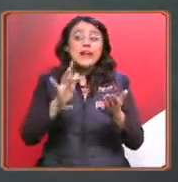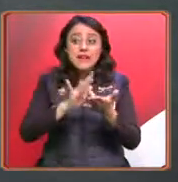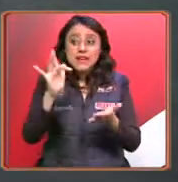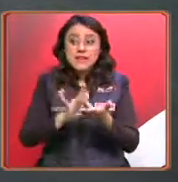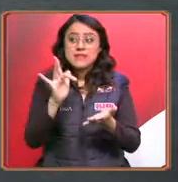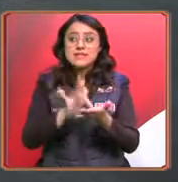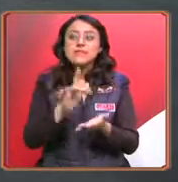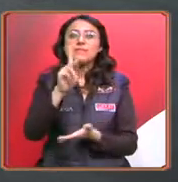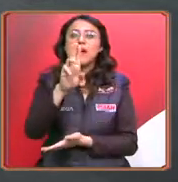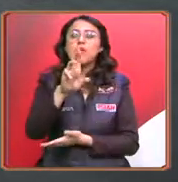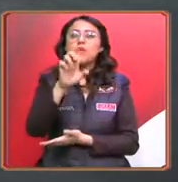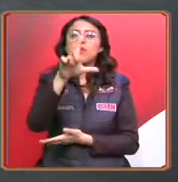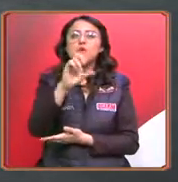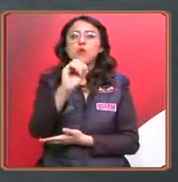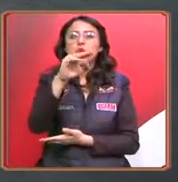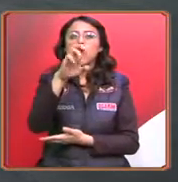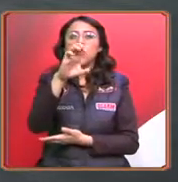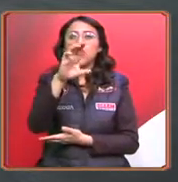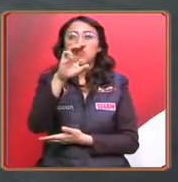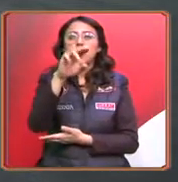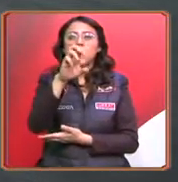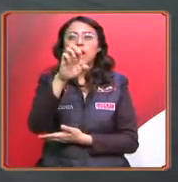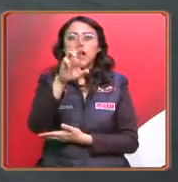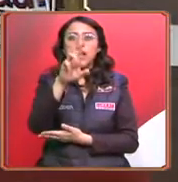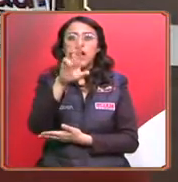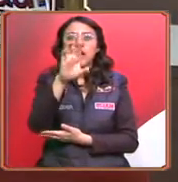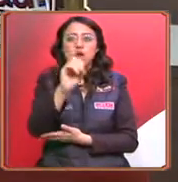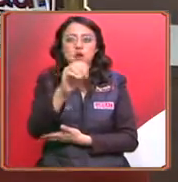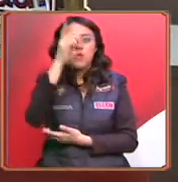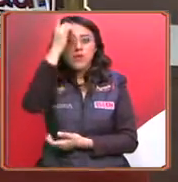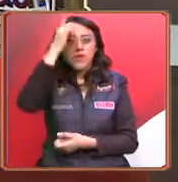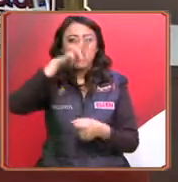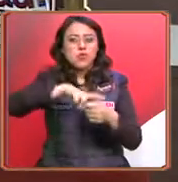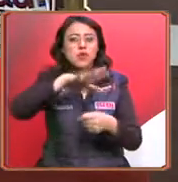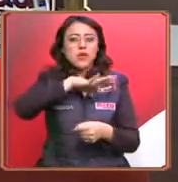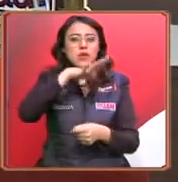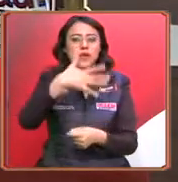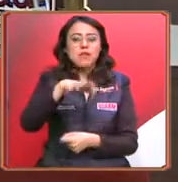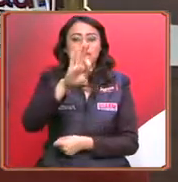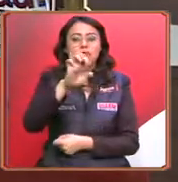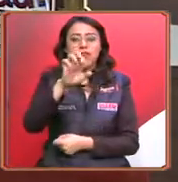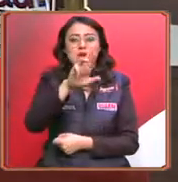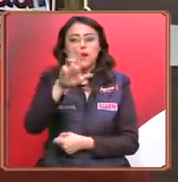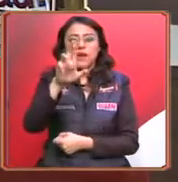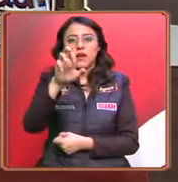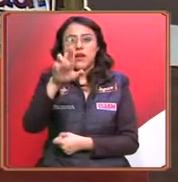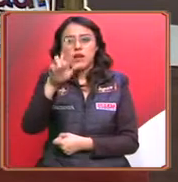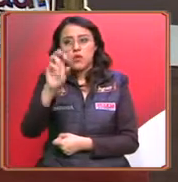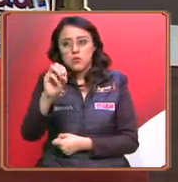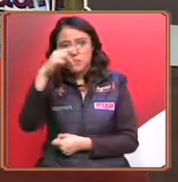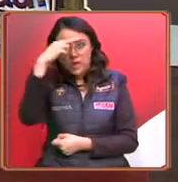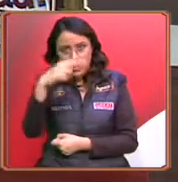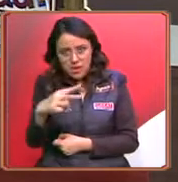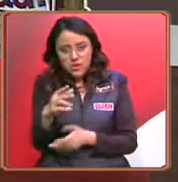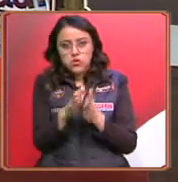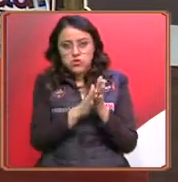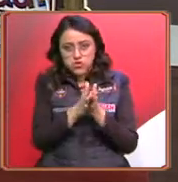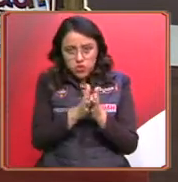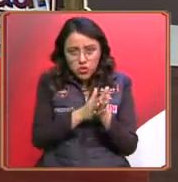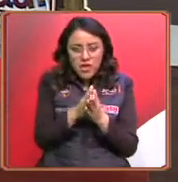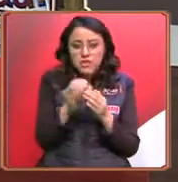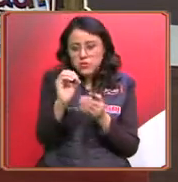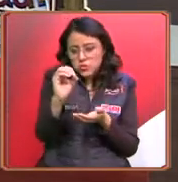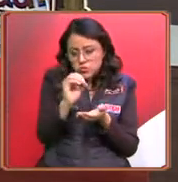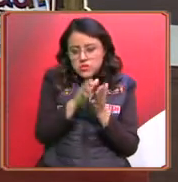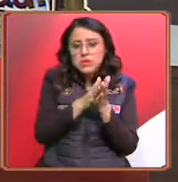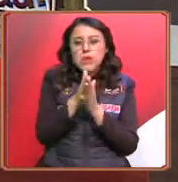Gracias, Paolo Conero, director general de Ferrero México. Gracias por permitirnos compartir contigo este momento tan